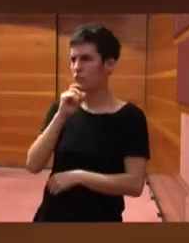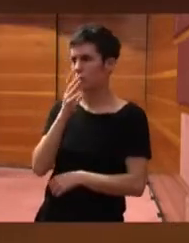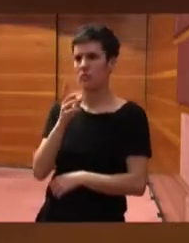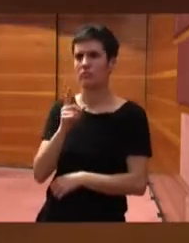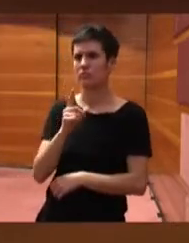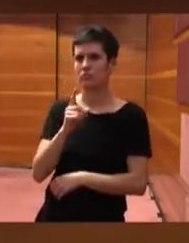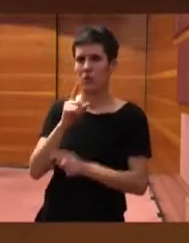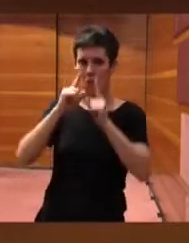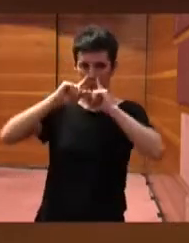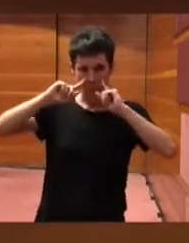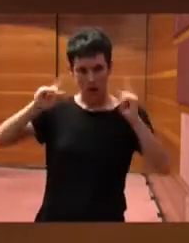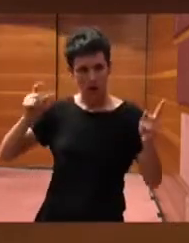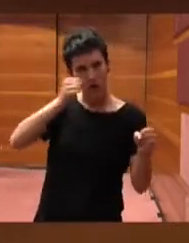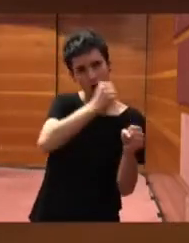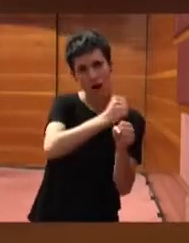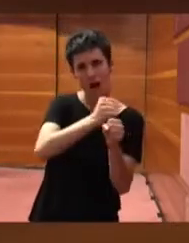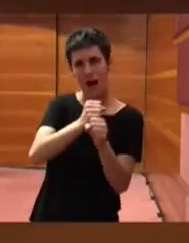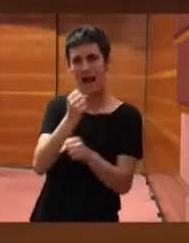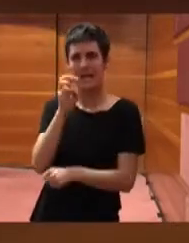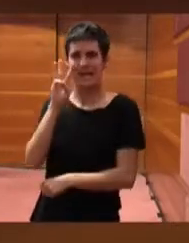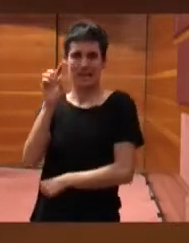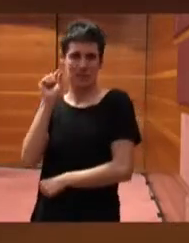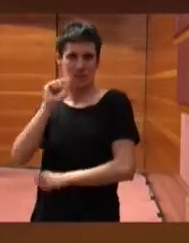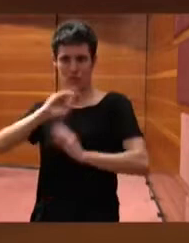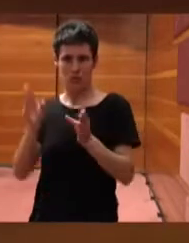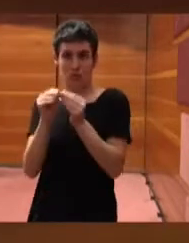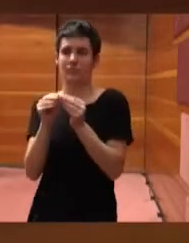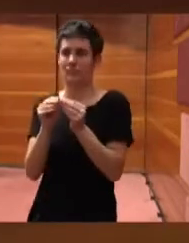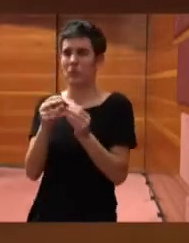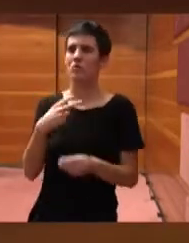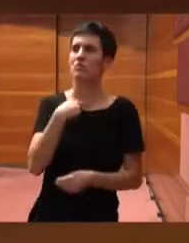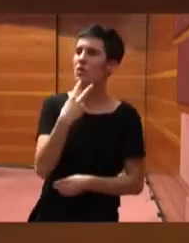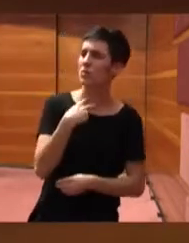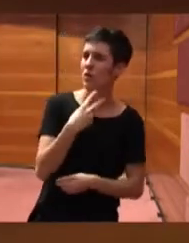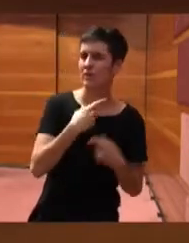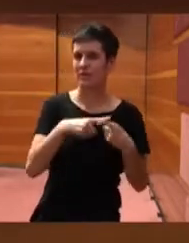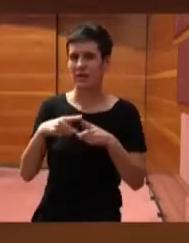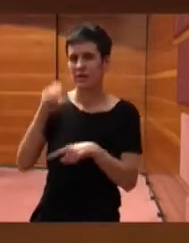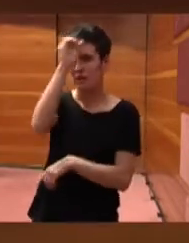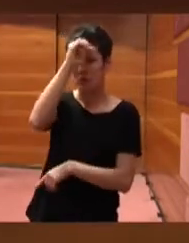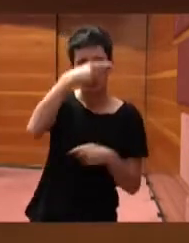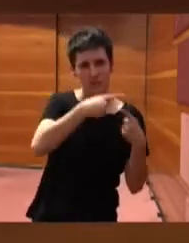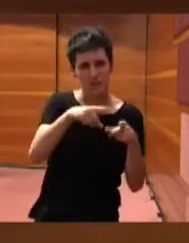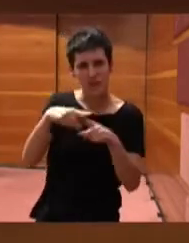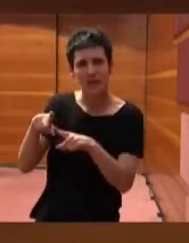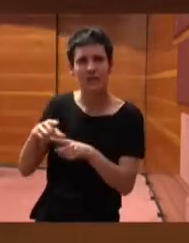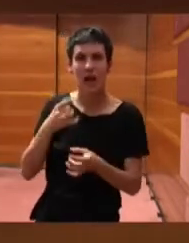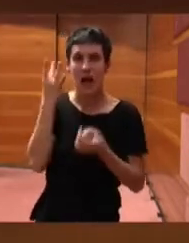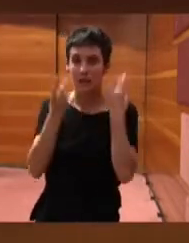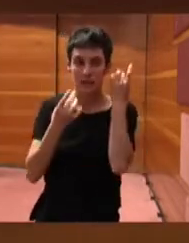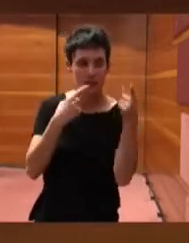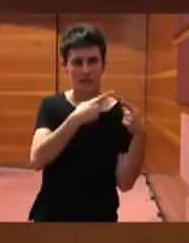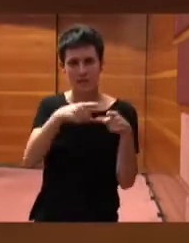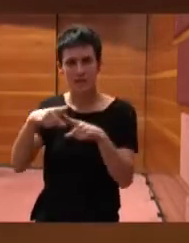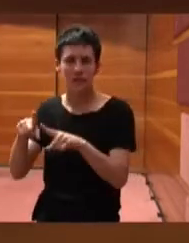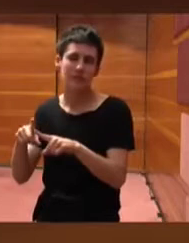de trabajo en, no sé, 3 minutos. Han sido muchas voces, opiniones diferentes, distintas actividades.